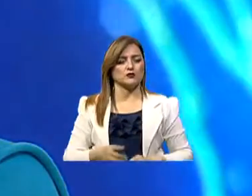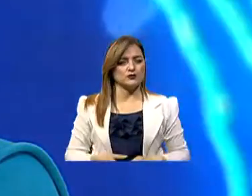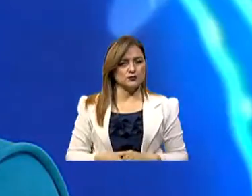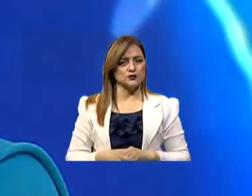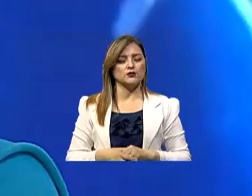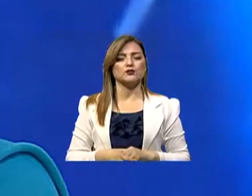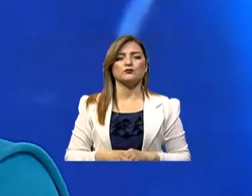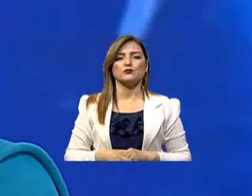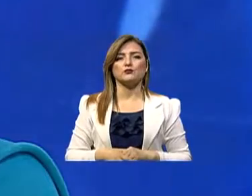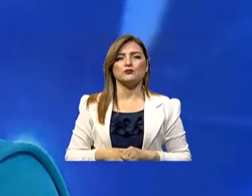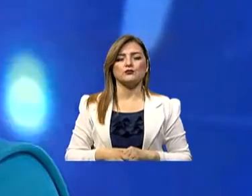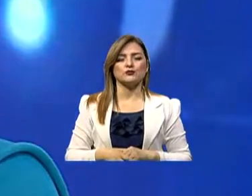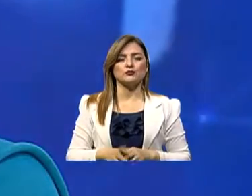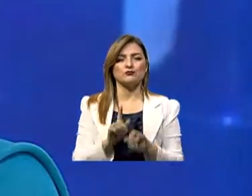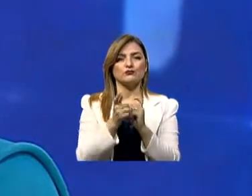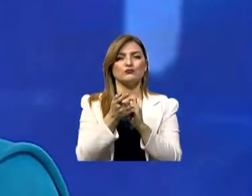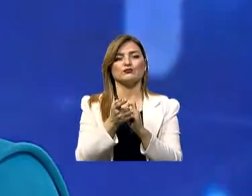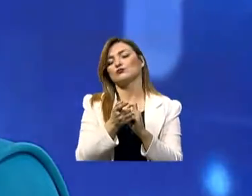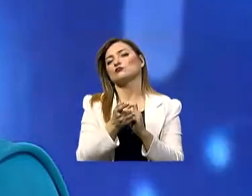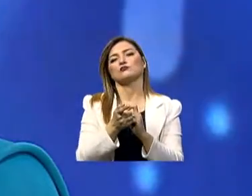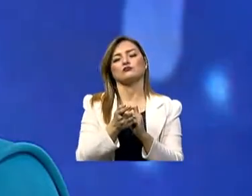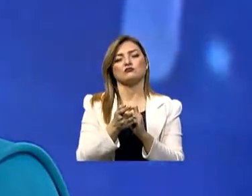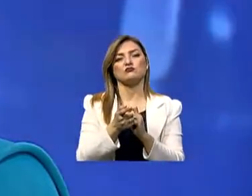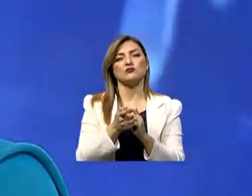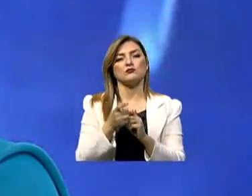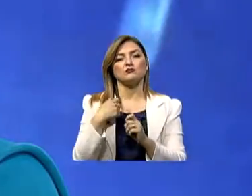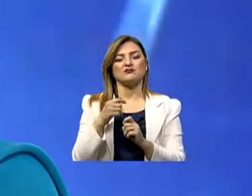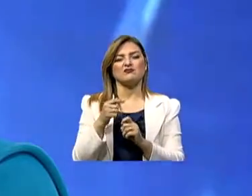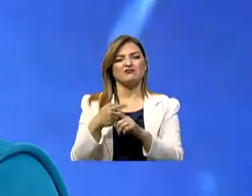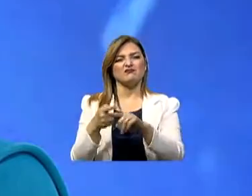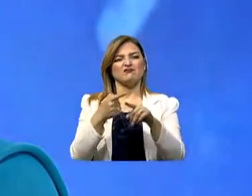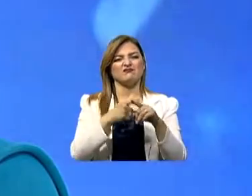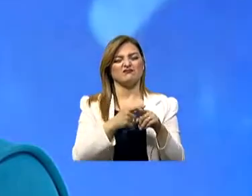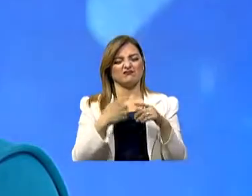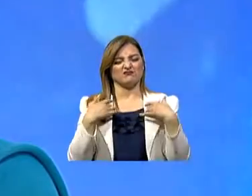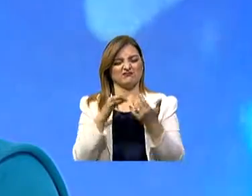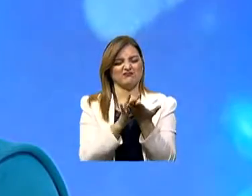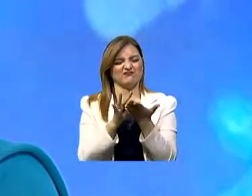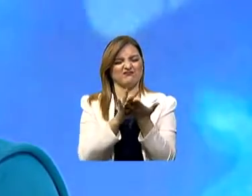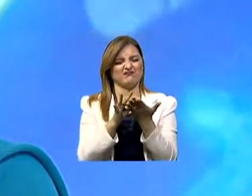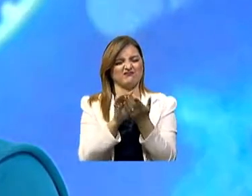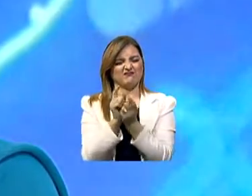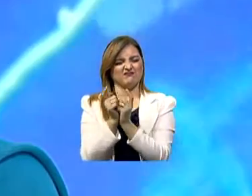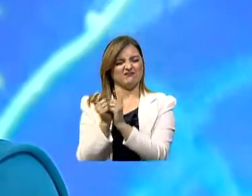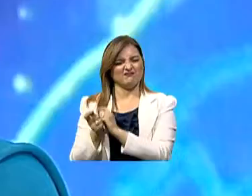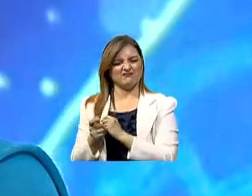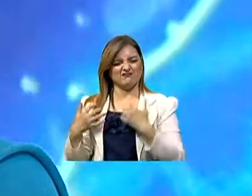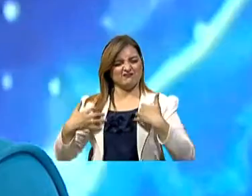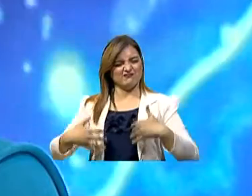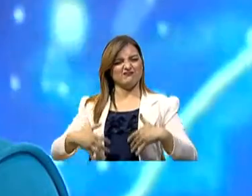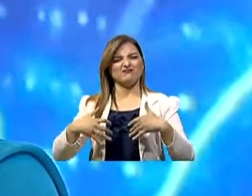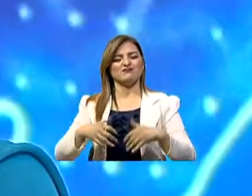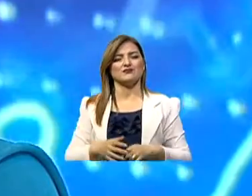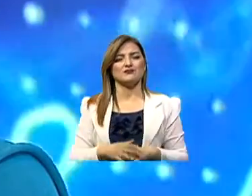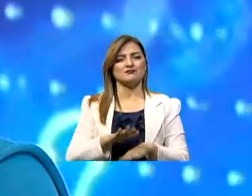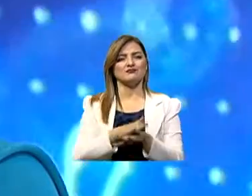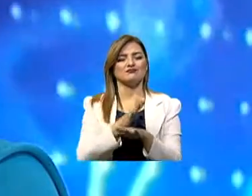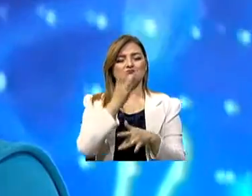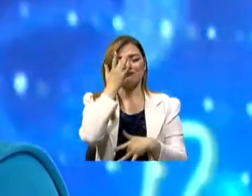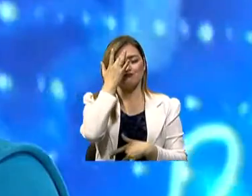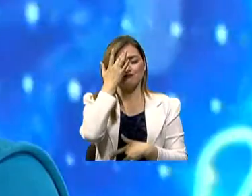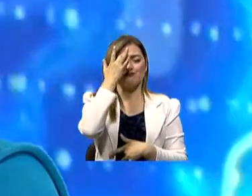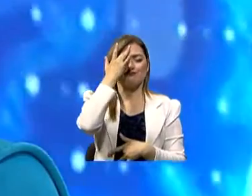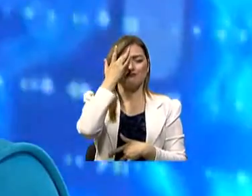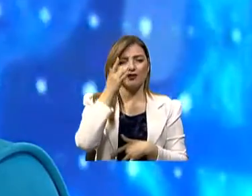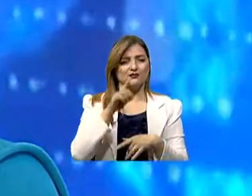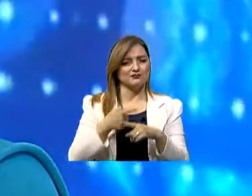los cambios en los lípidos muchos factores que van a dar factores de morbilidad y de